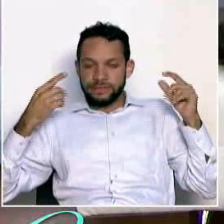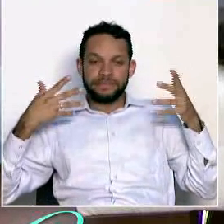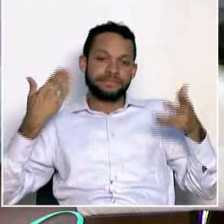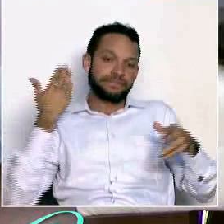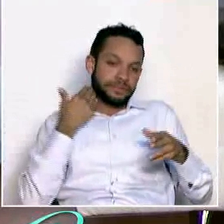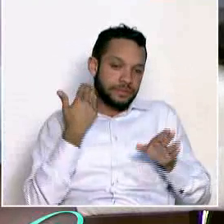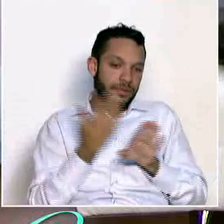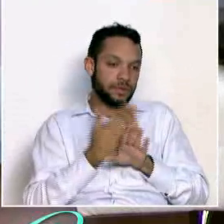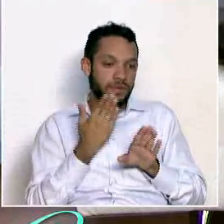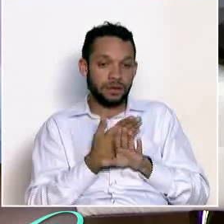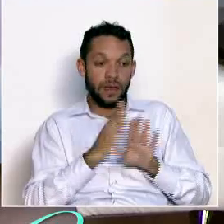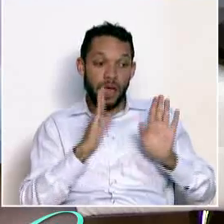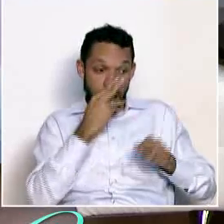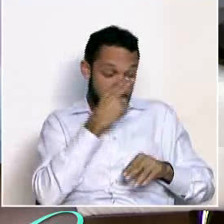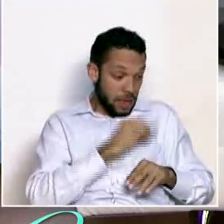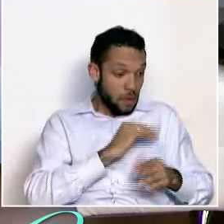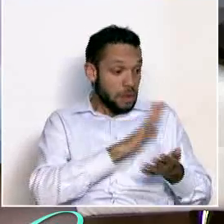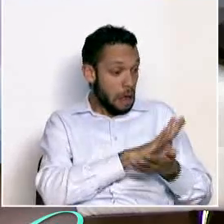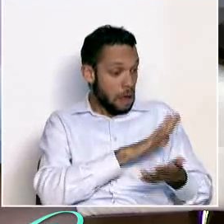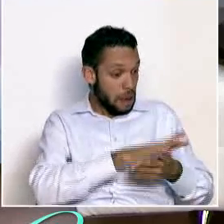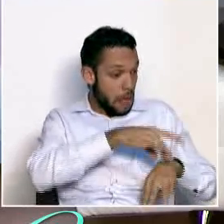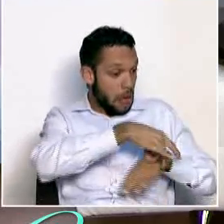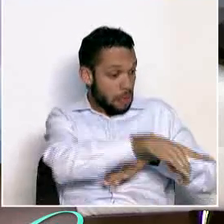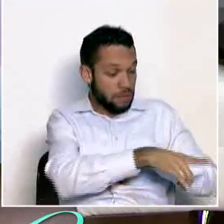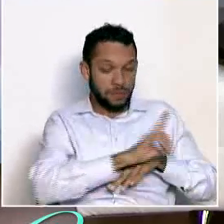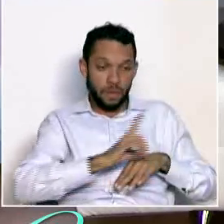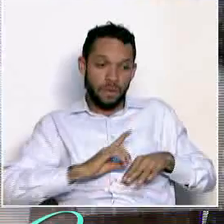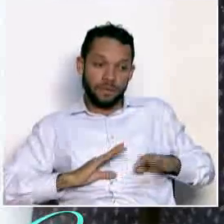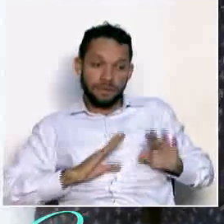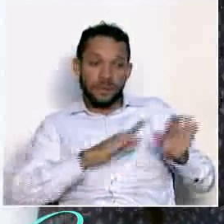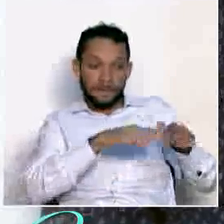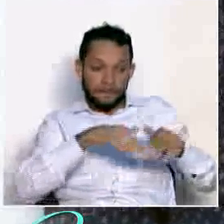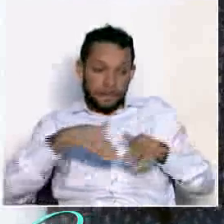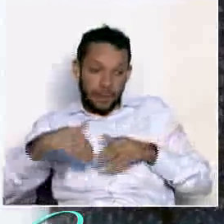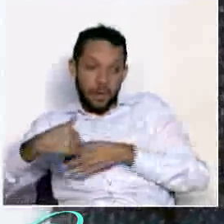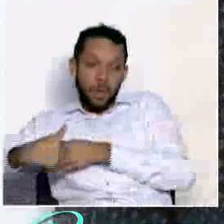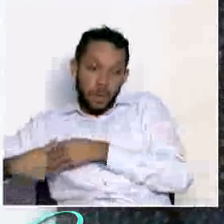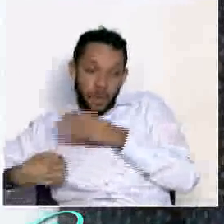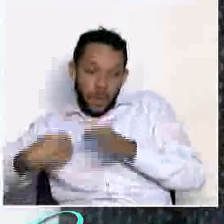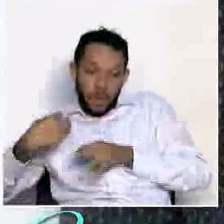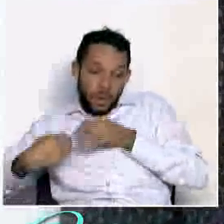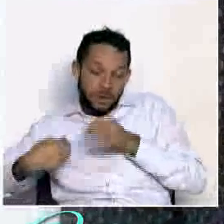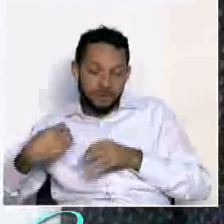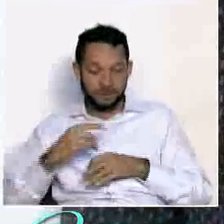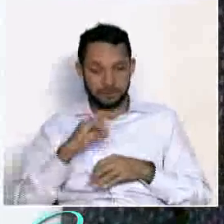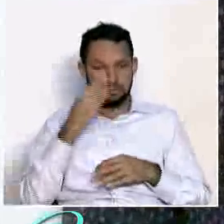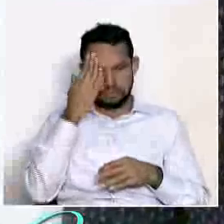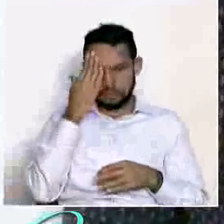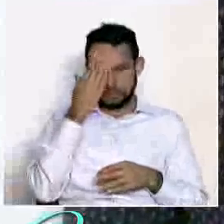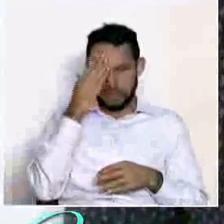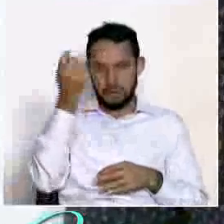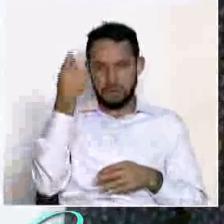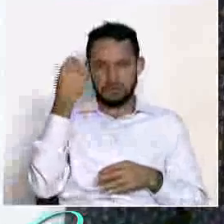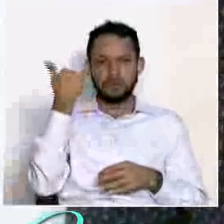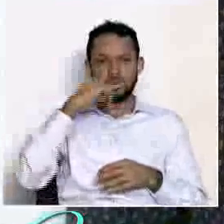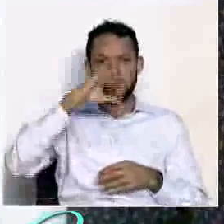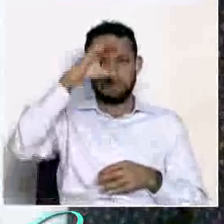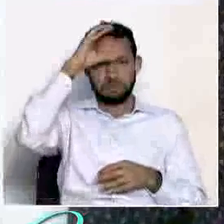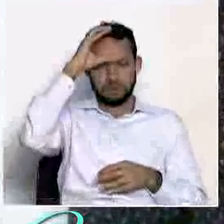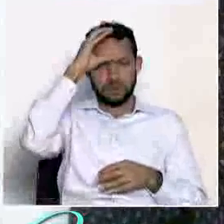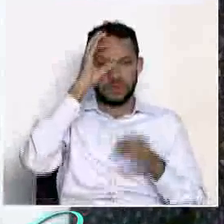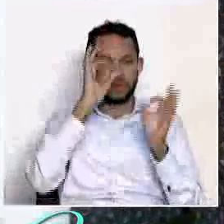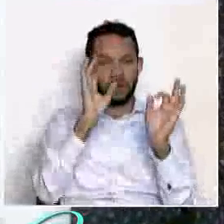Eduardo, pues no le dijera a mi hijo que se prestara, digamos, para este tipo de evento. Convencido de